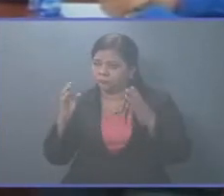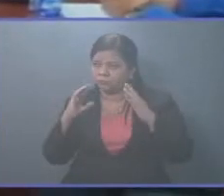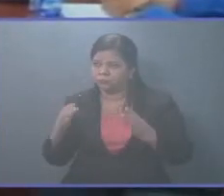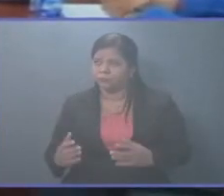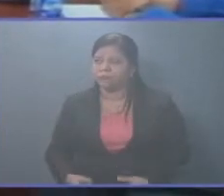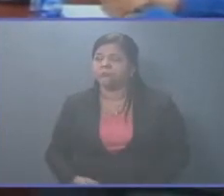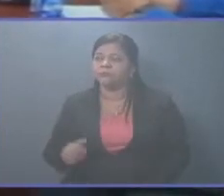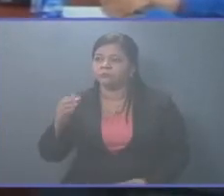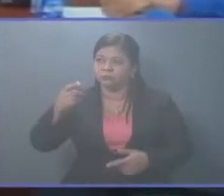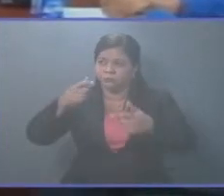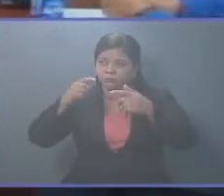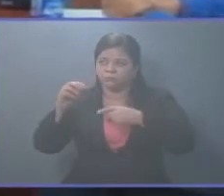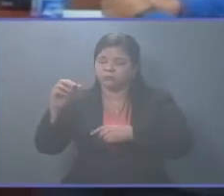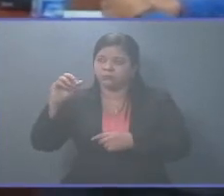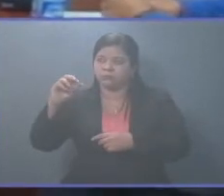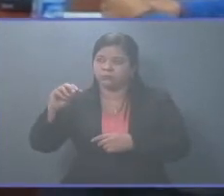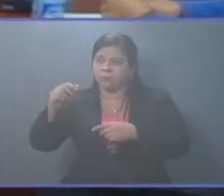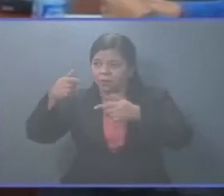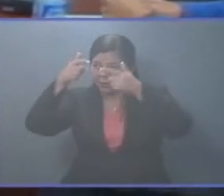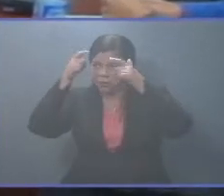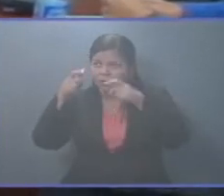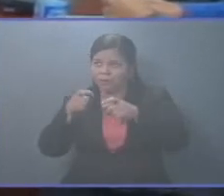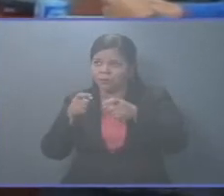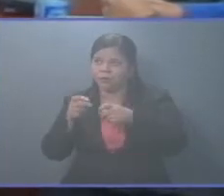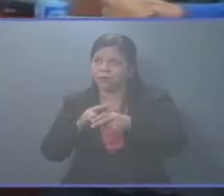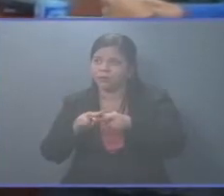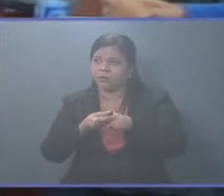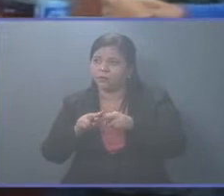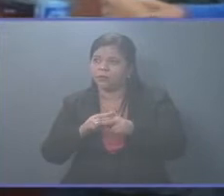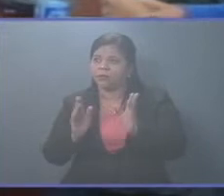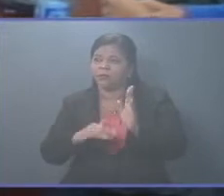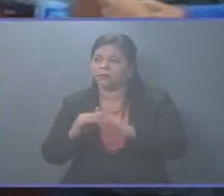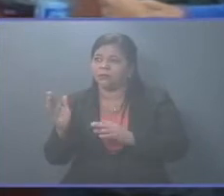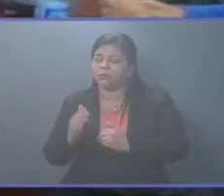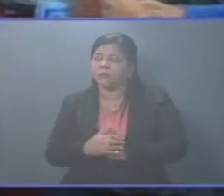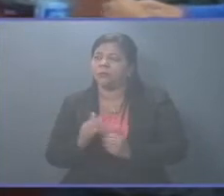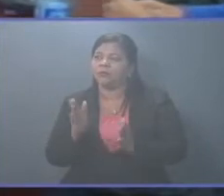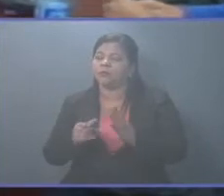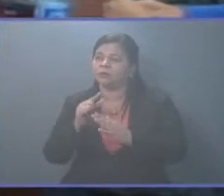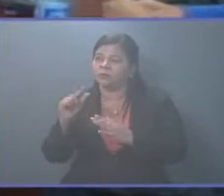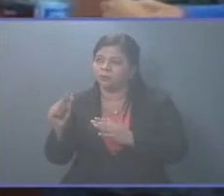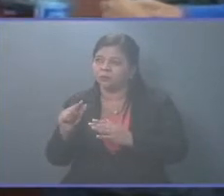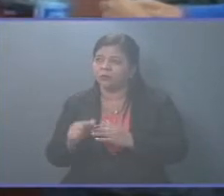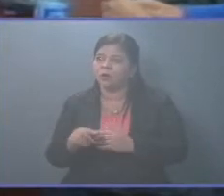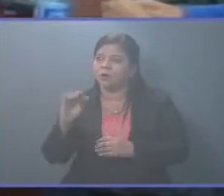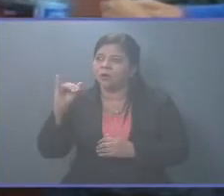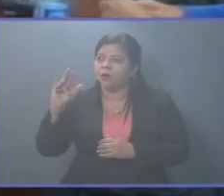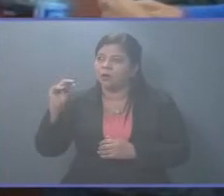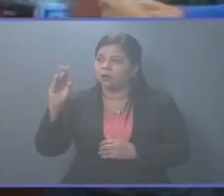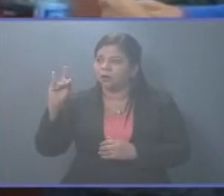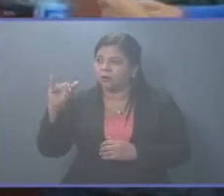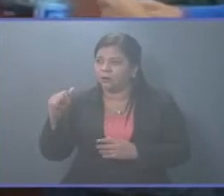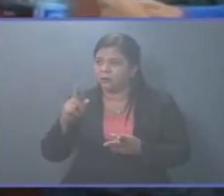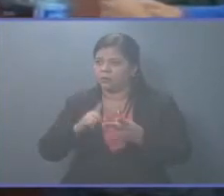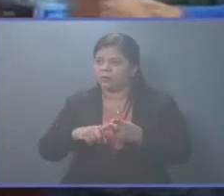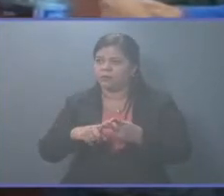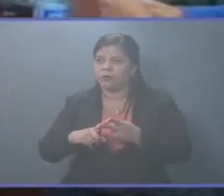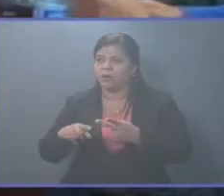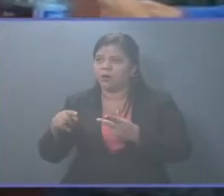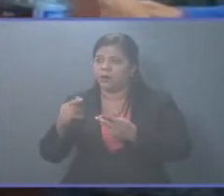del Reino Unido, del Instituto Sera, del Sera Institute de la India, de